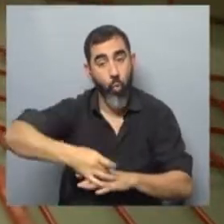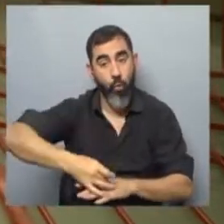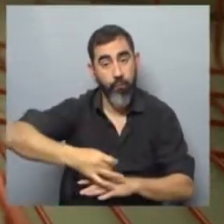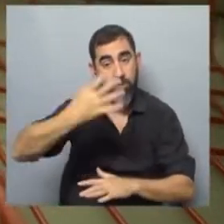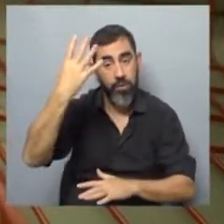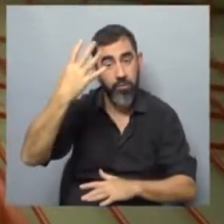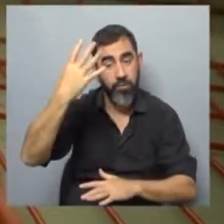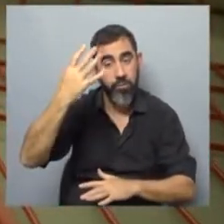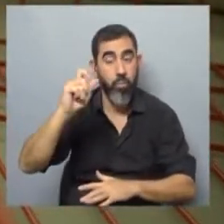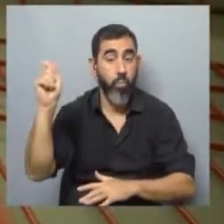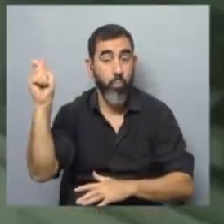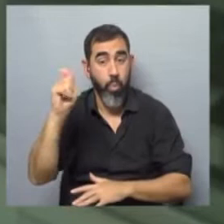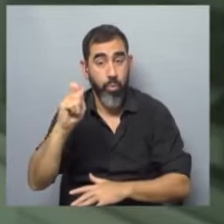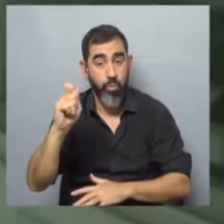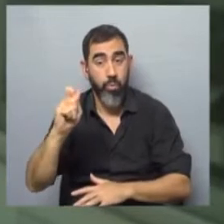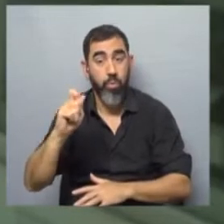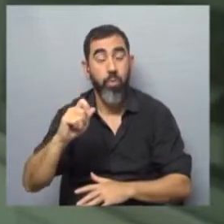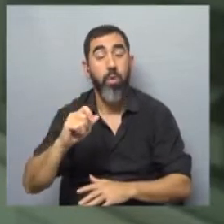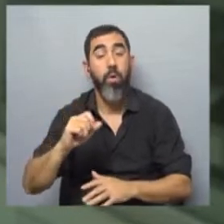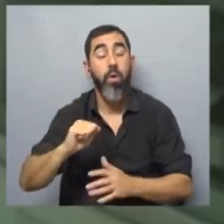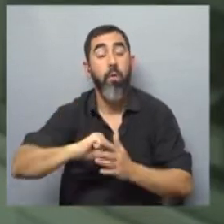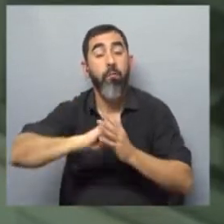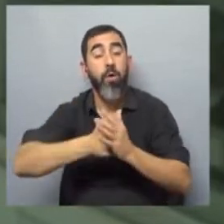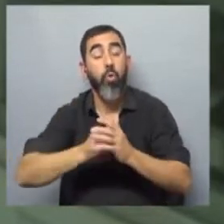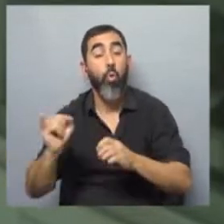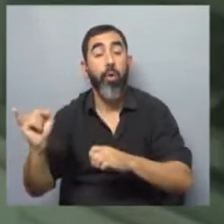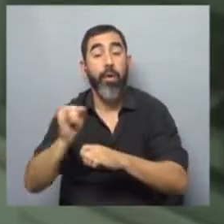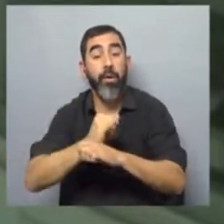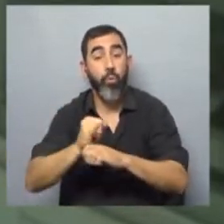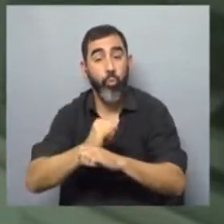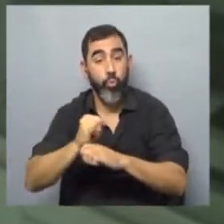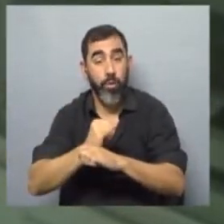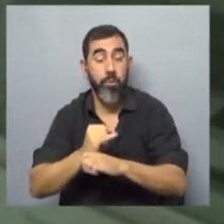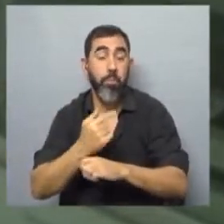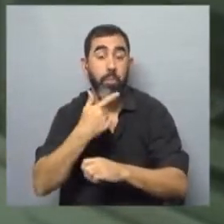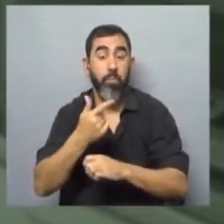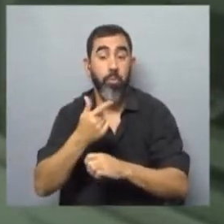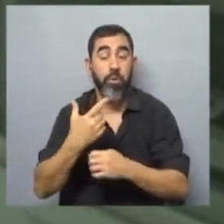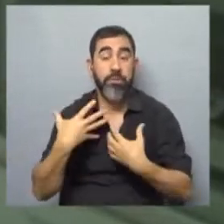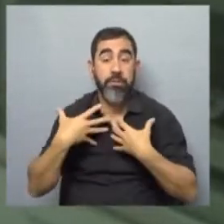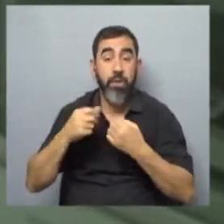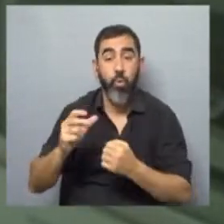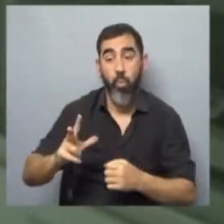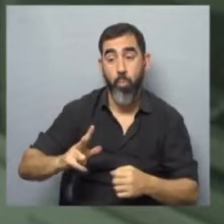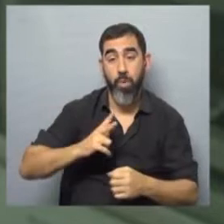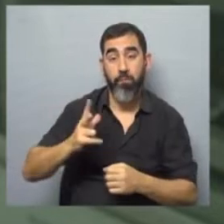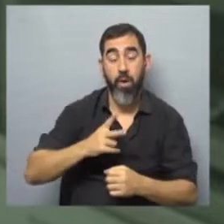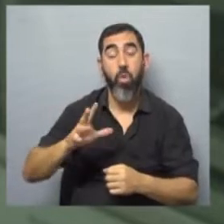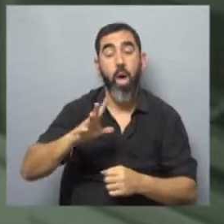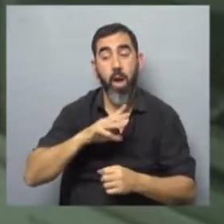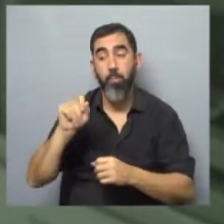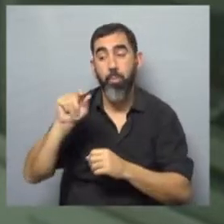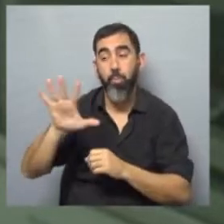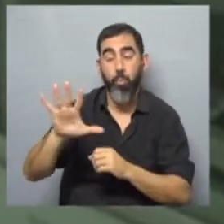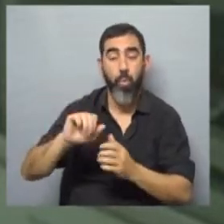oficiales, públicos, bancos de sangre institucionales, por ejemplo, prestadores de salud privados que tienen su